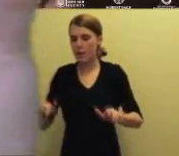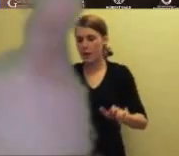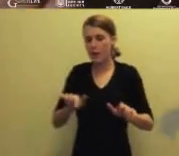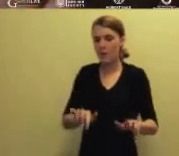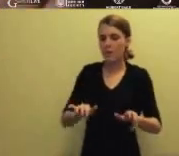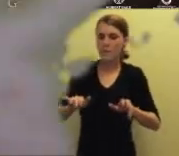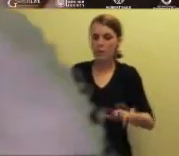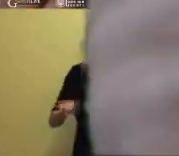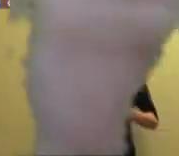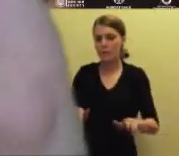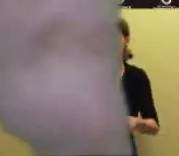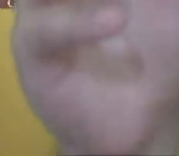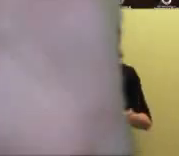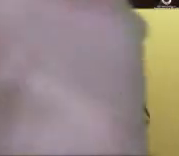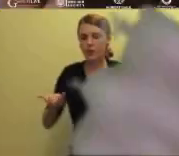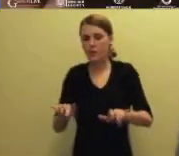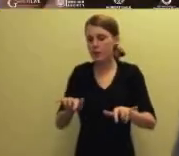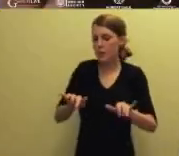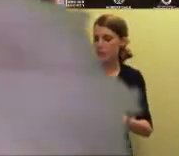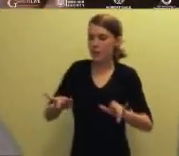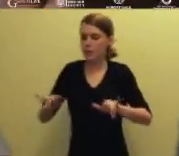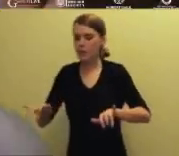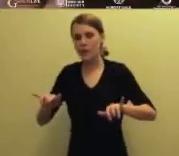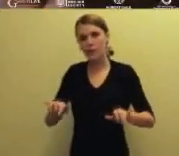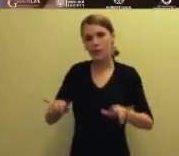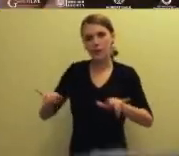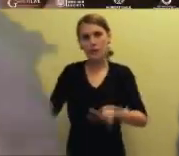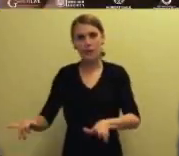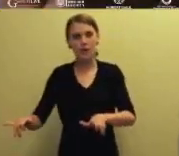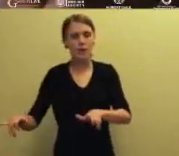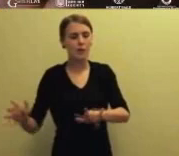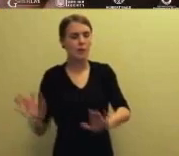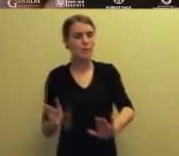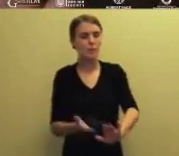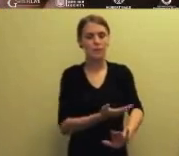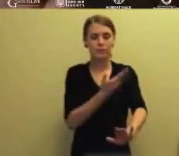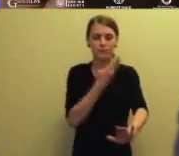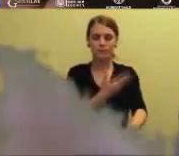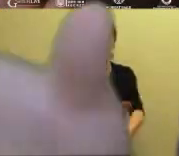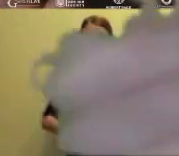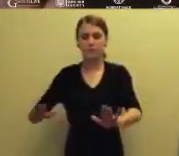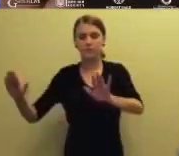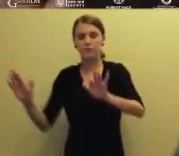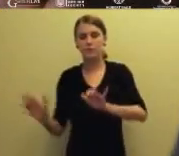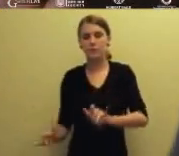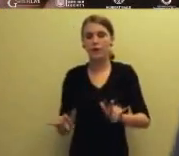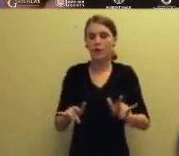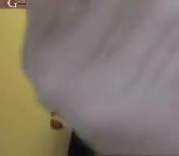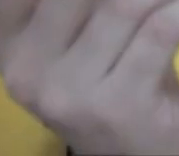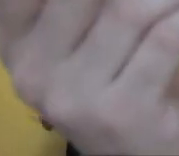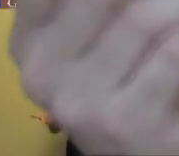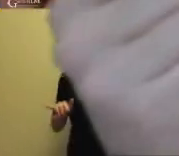que la estética mira cómo te aguantaba este plano diez minutos y hemos visto toda la acción y los actores hacen tal y cual